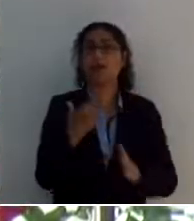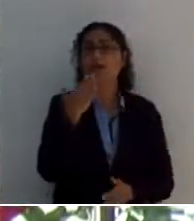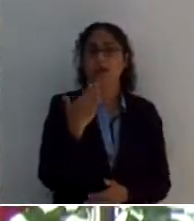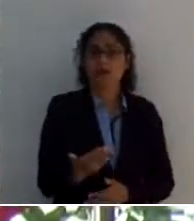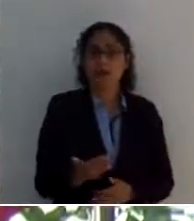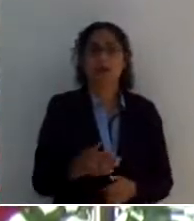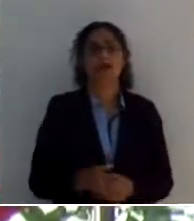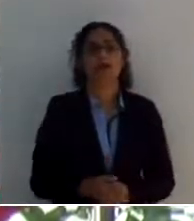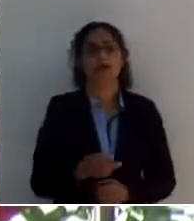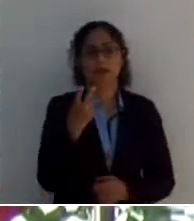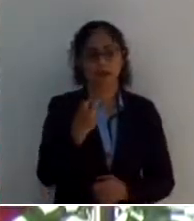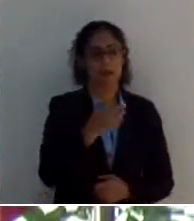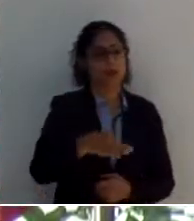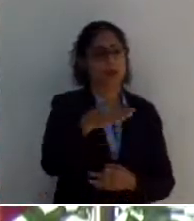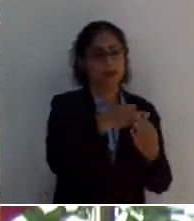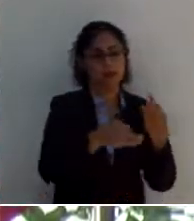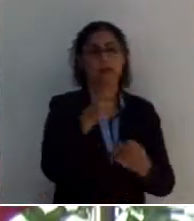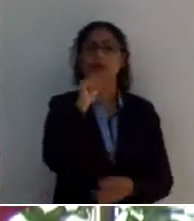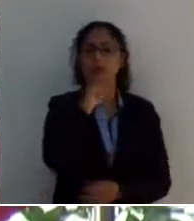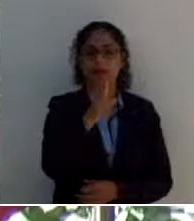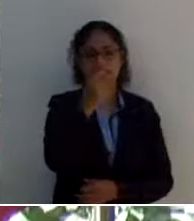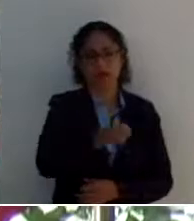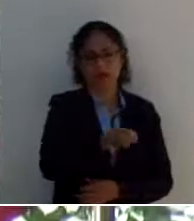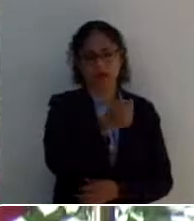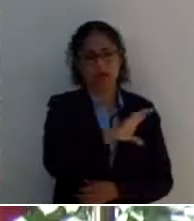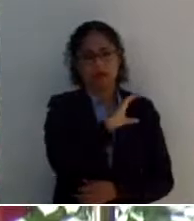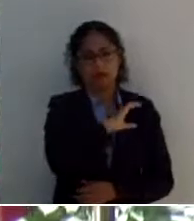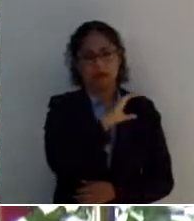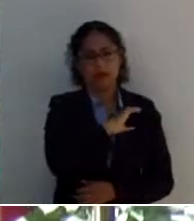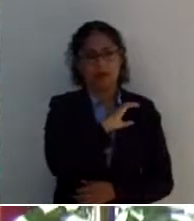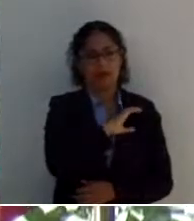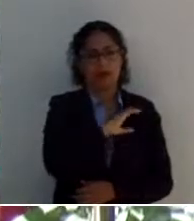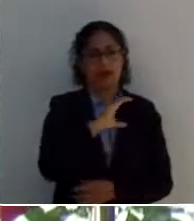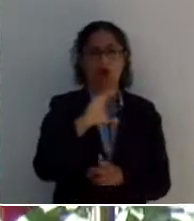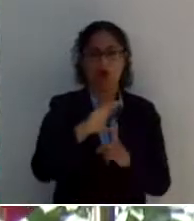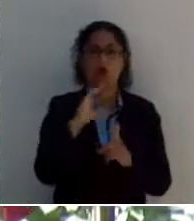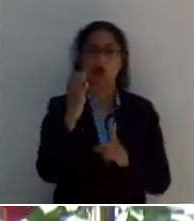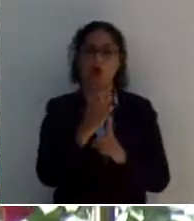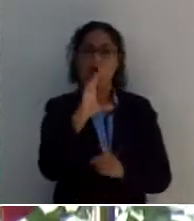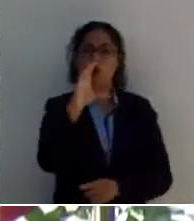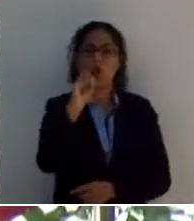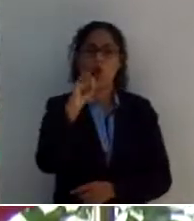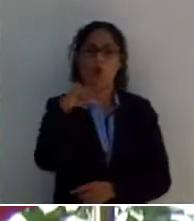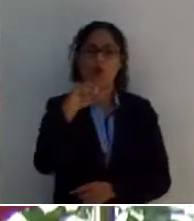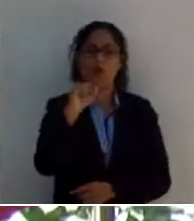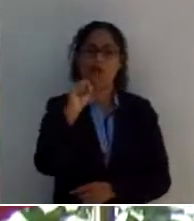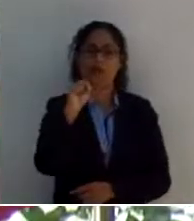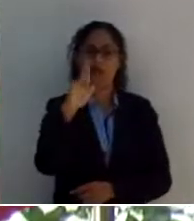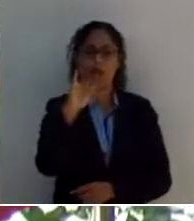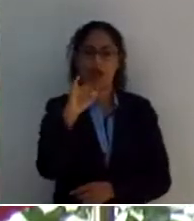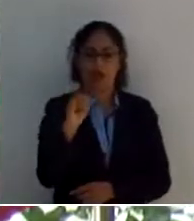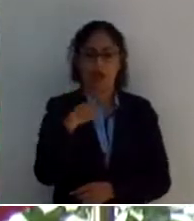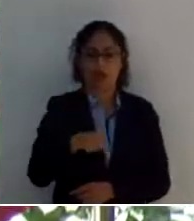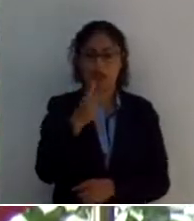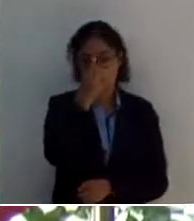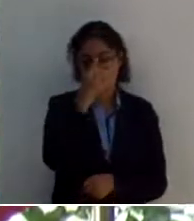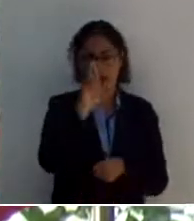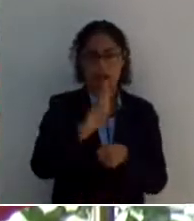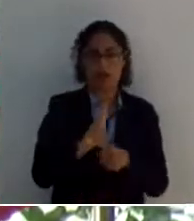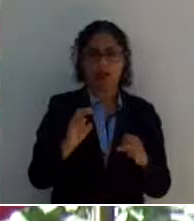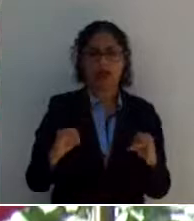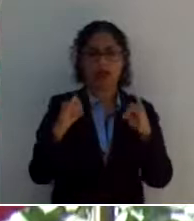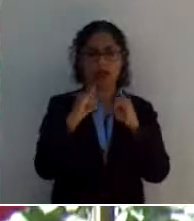cierto, y saludo con mucho aprecio al comisario Bernal, aquí presente hoy, director del Instituto